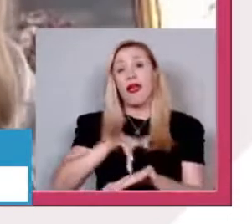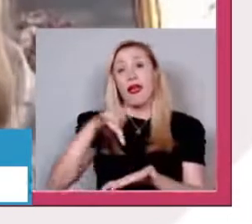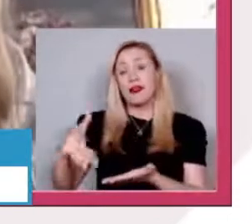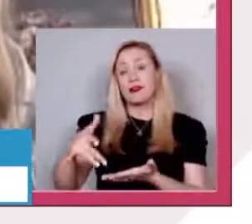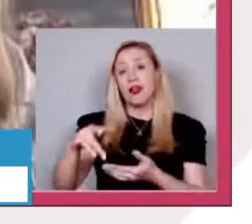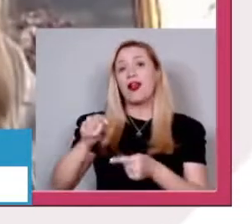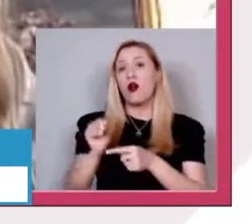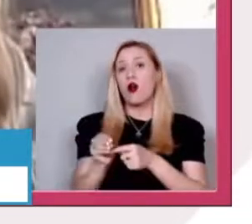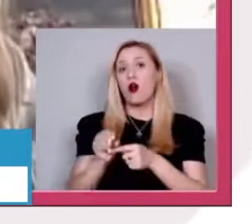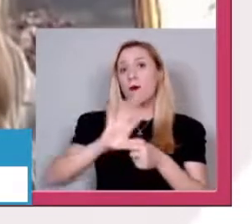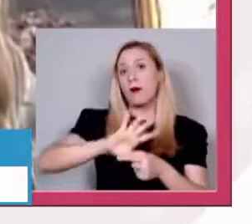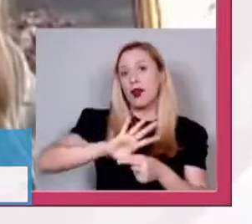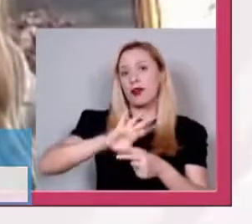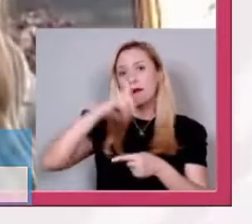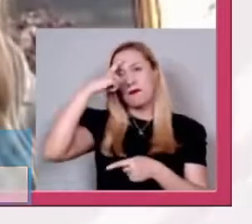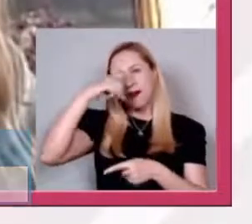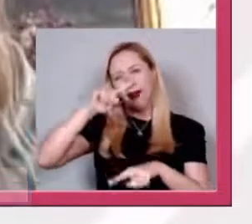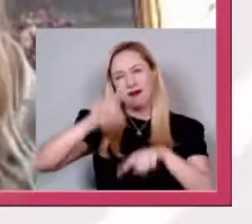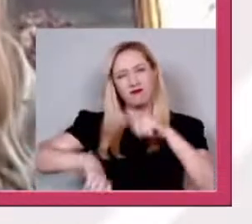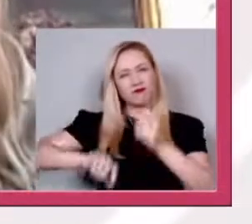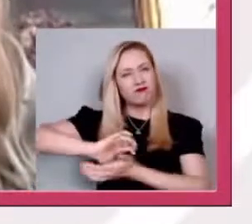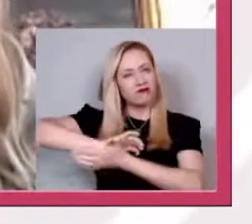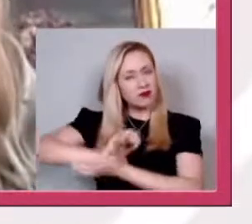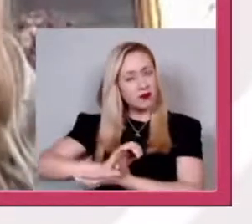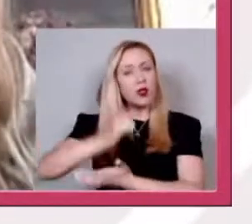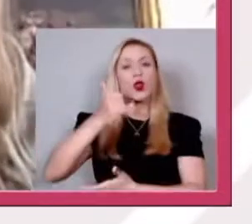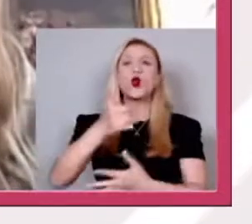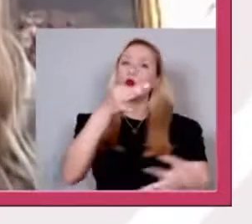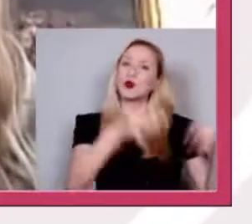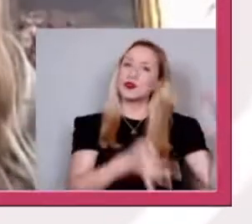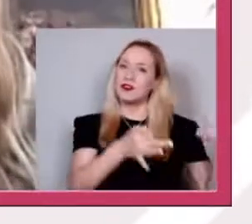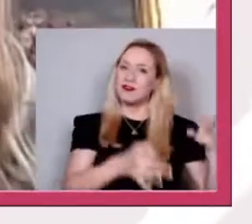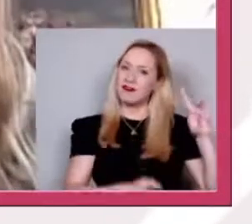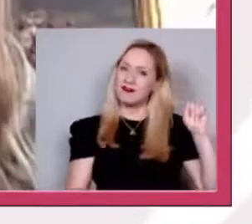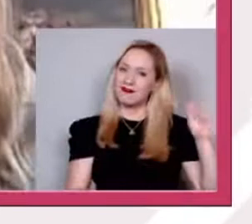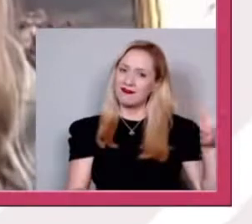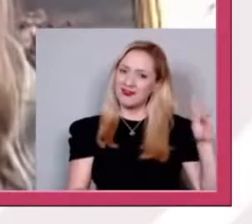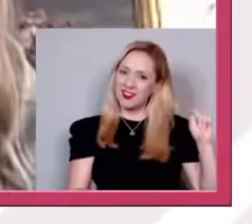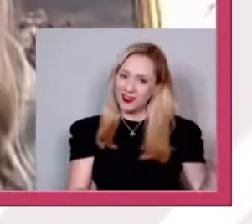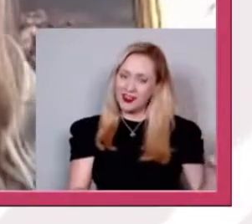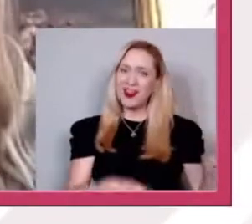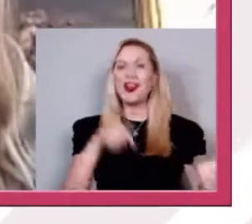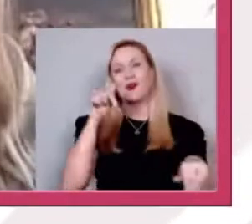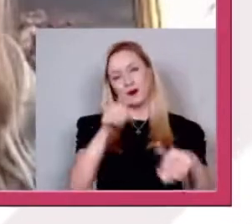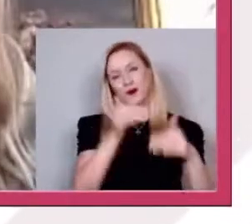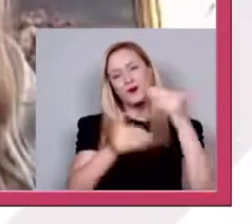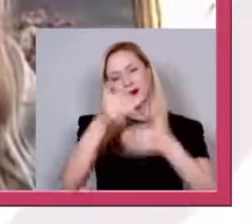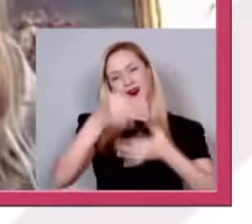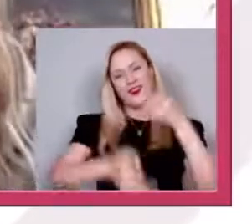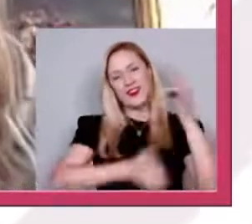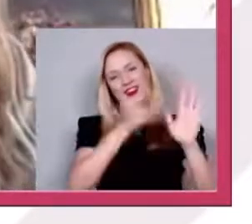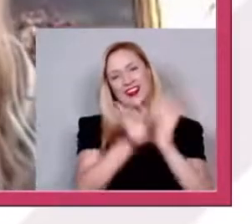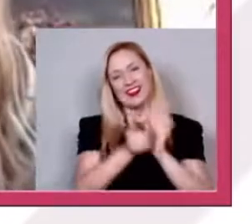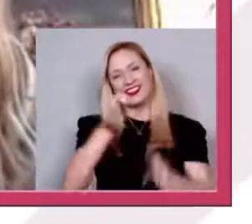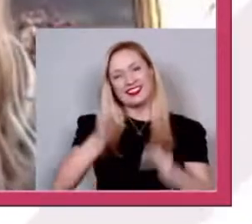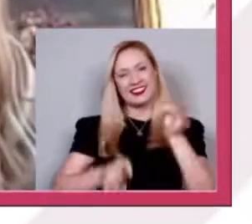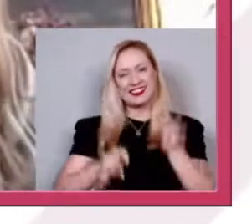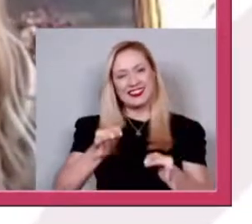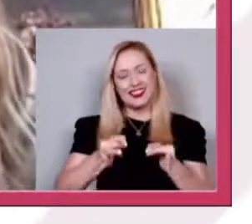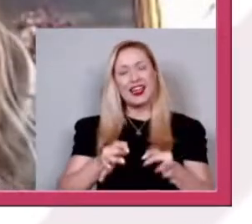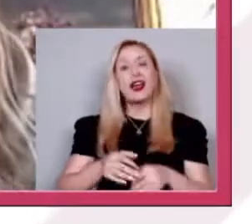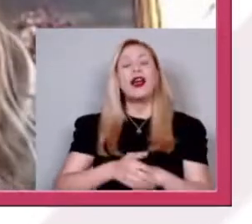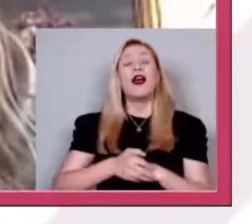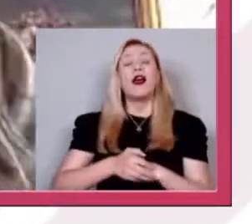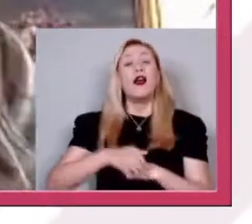el Consejo para Prevenir y Eliminar la Discriminación, y Justicia TV, el canal de la Suprema Corte de Justicia de la Nación. El día de